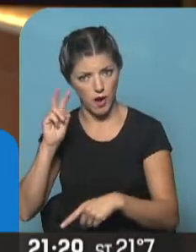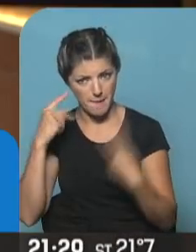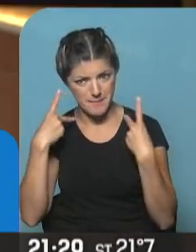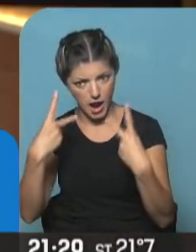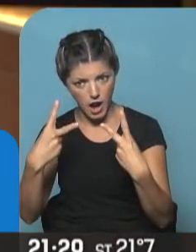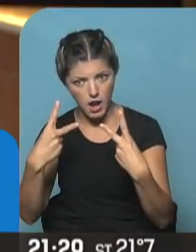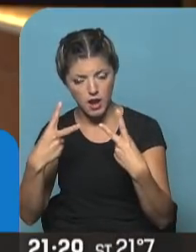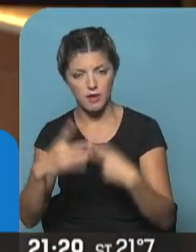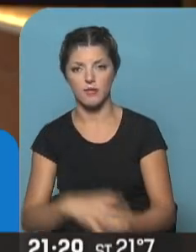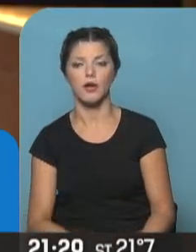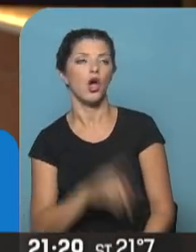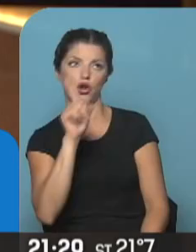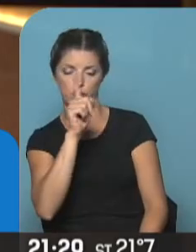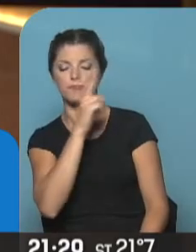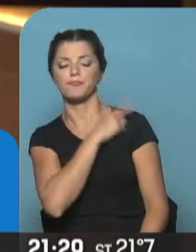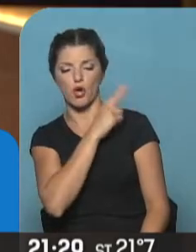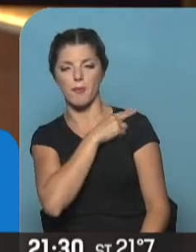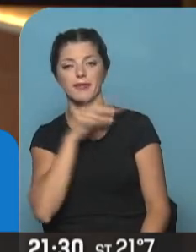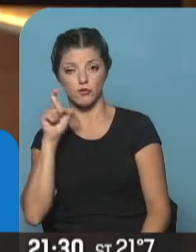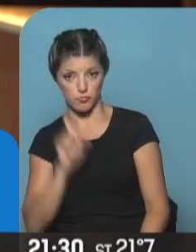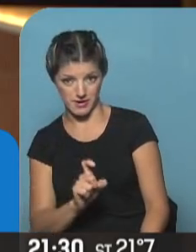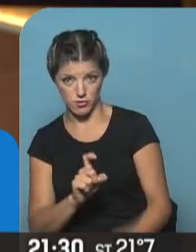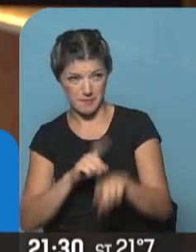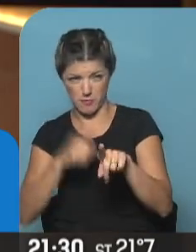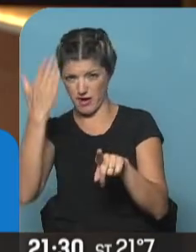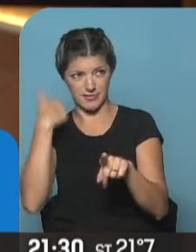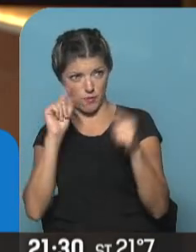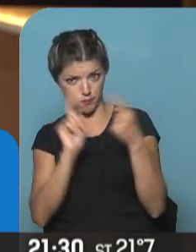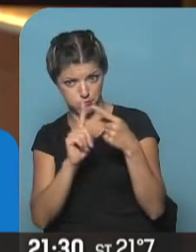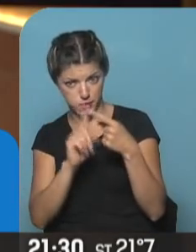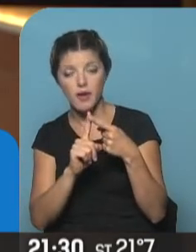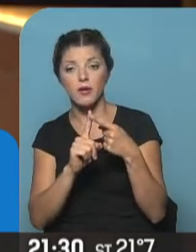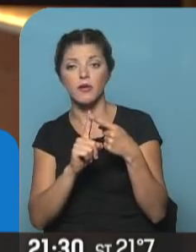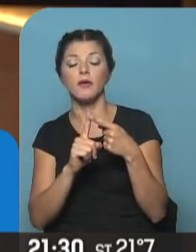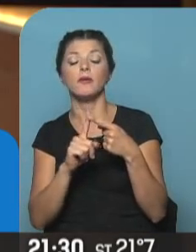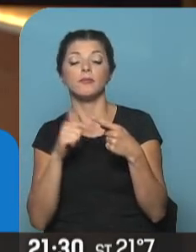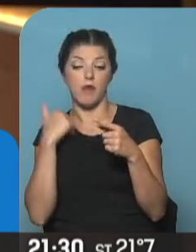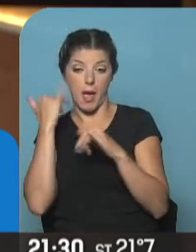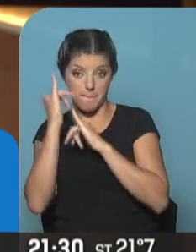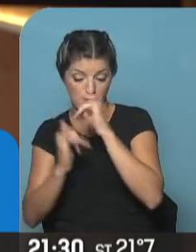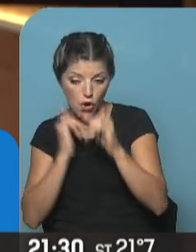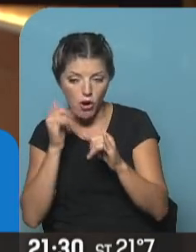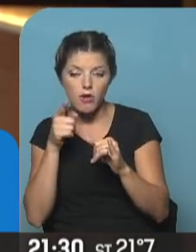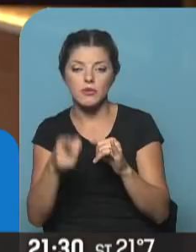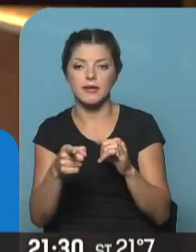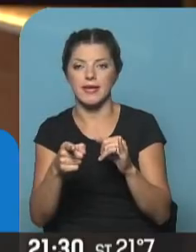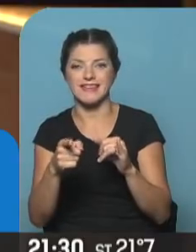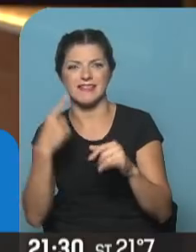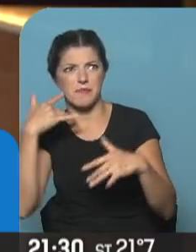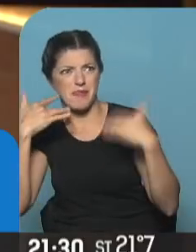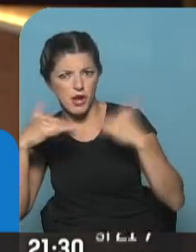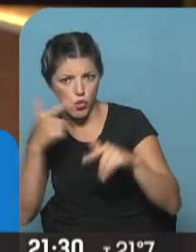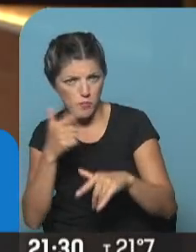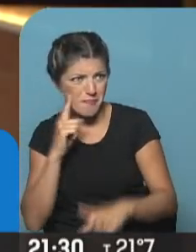el comandante del submarino fue la que hizo la comunicación y la apreciación de que no tenía el incidente gravedad. Lo